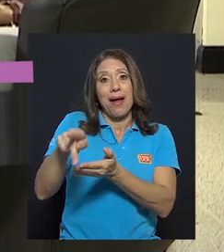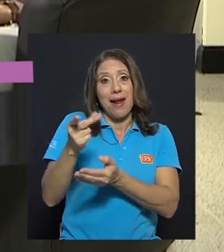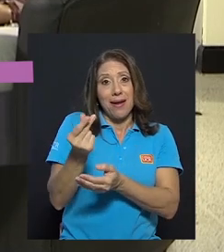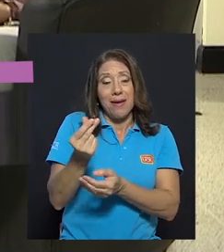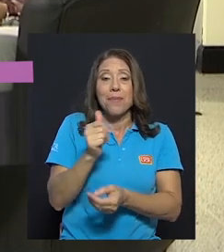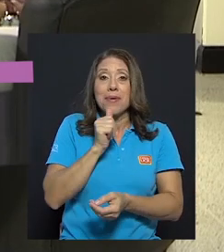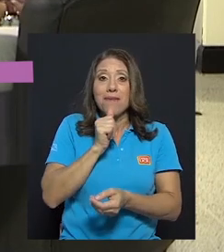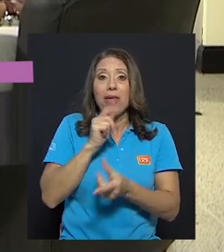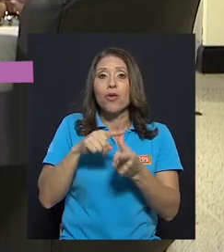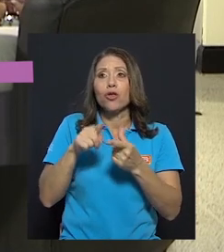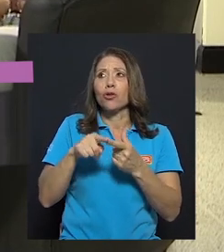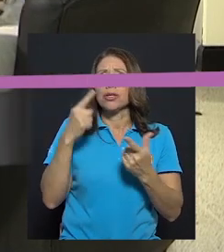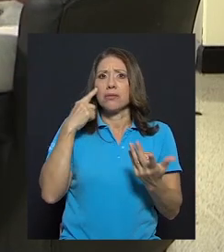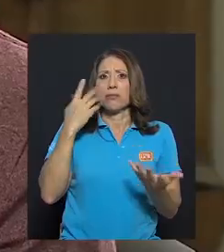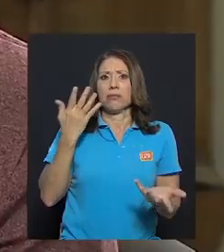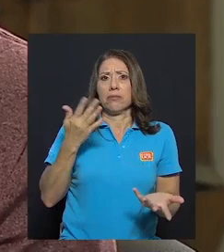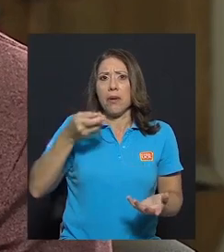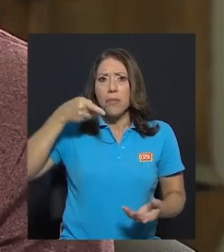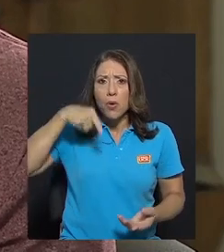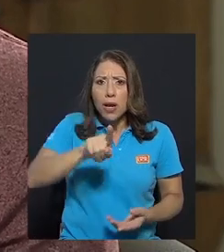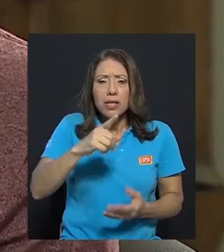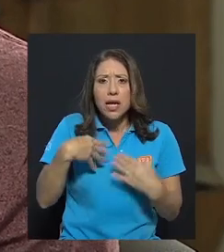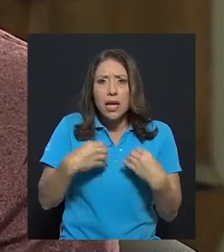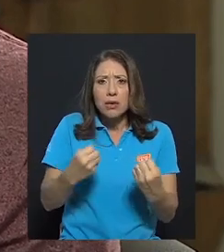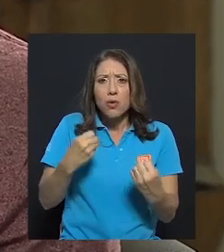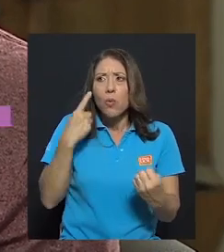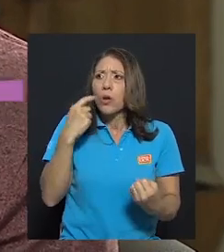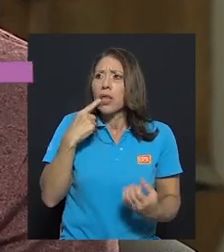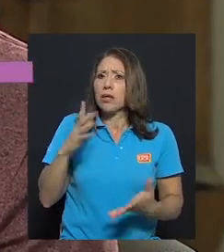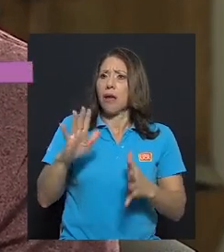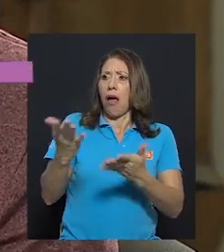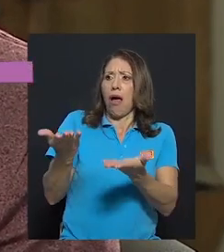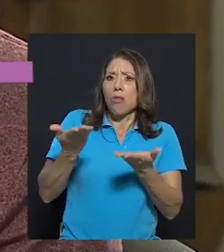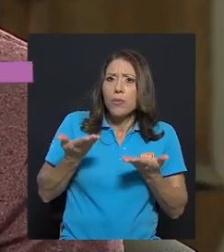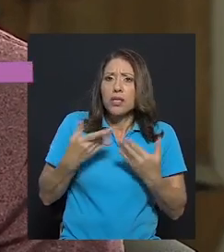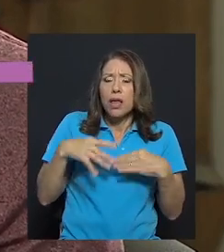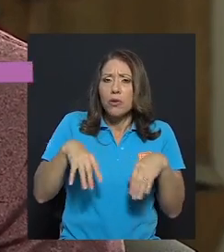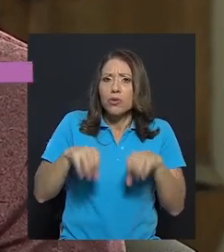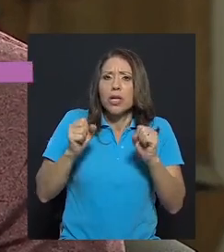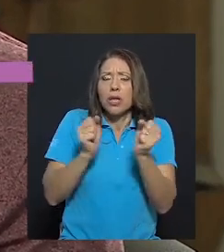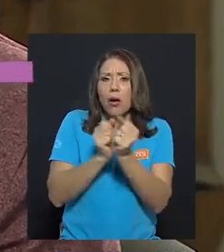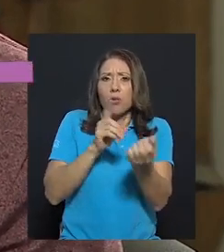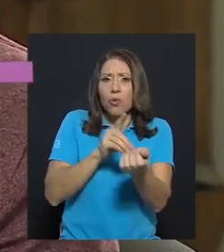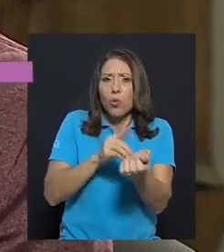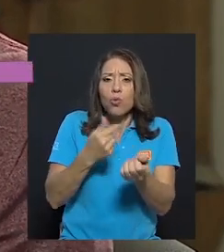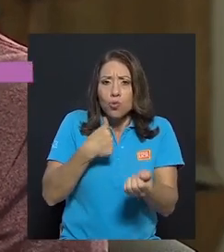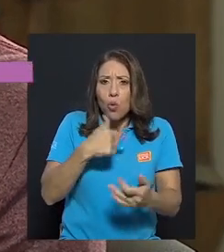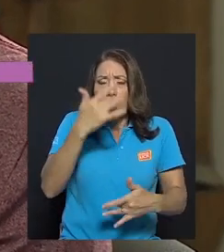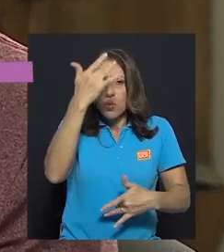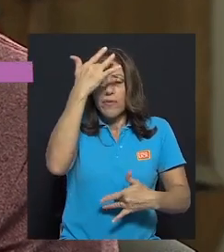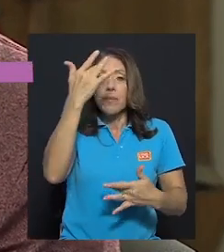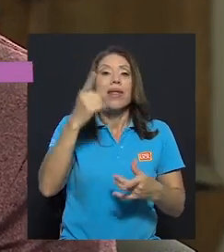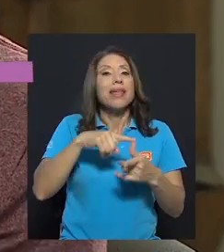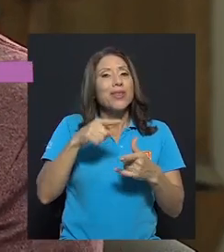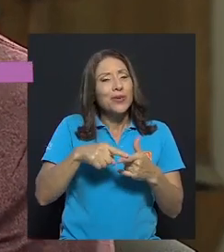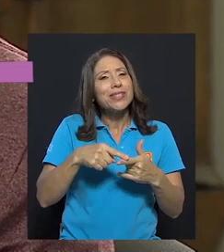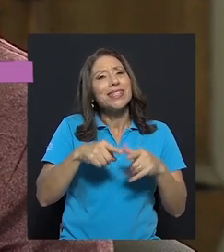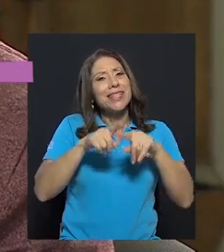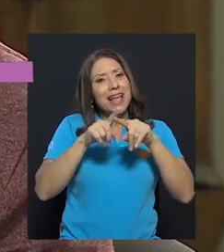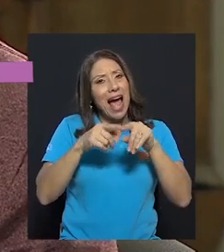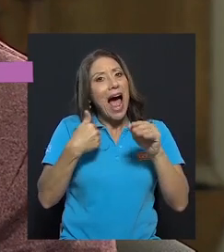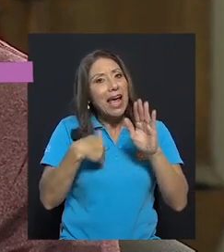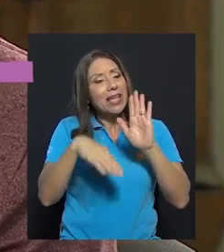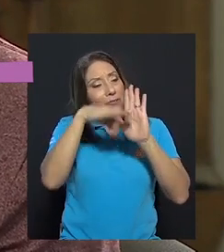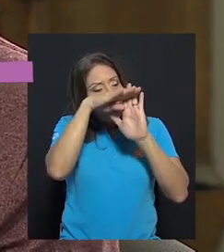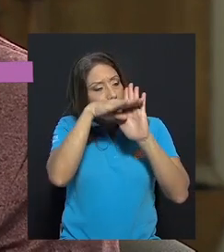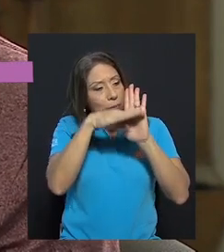salud, porque ellos dicen, no me están dando una cita para que me atiendan y yo tengo una enfermedad. Entonces, ciertamente hay